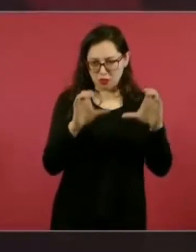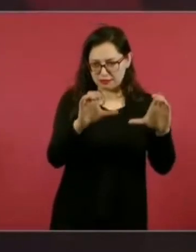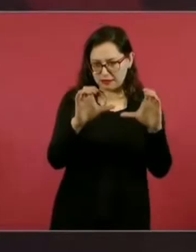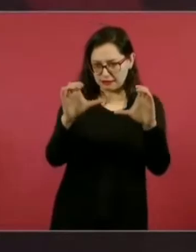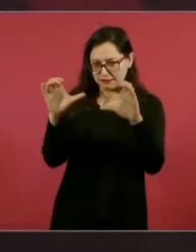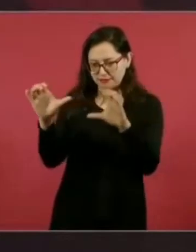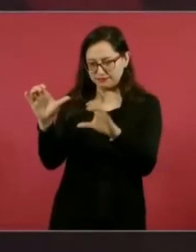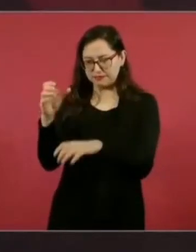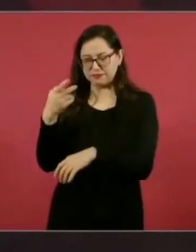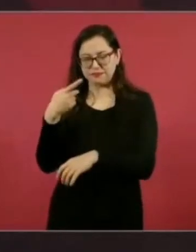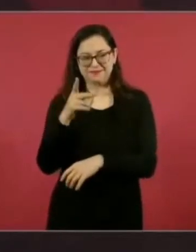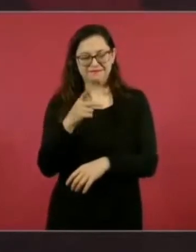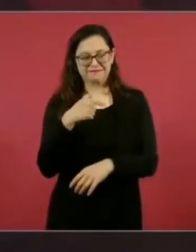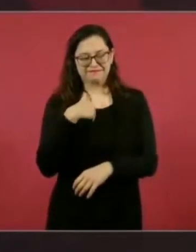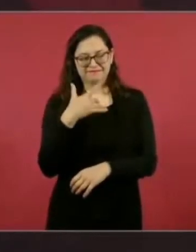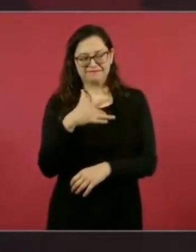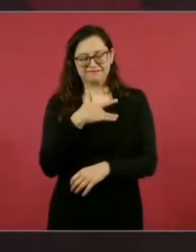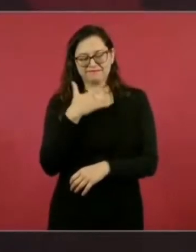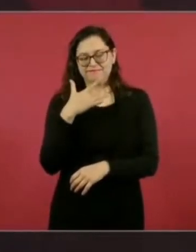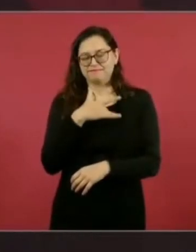mi preocupación era que quedara